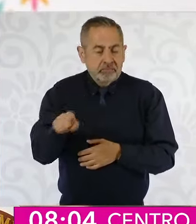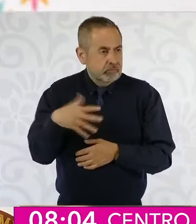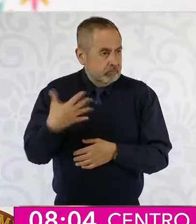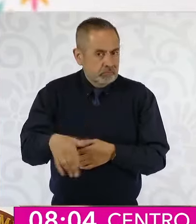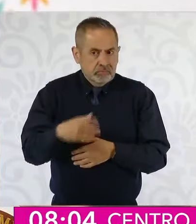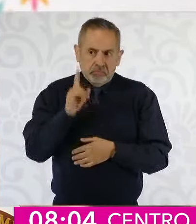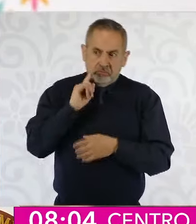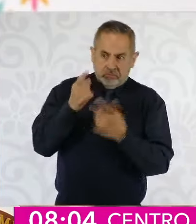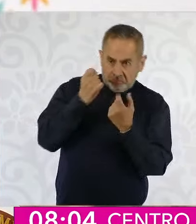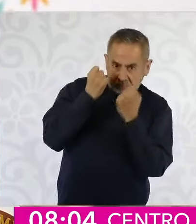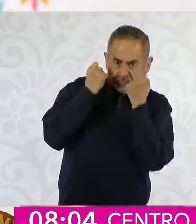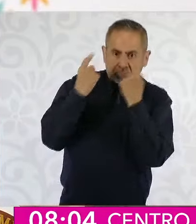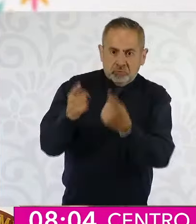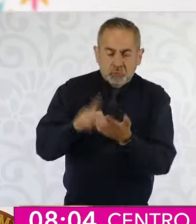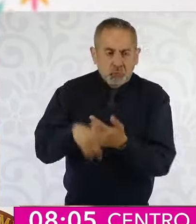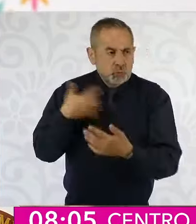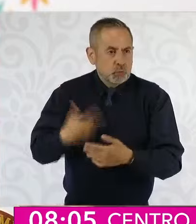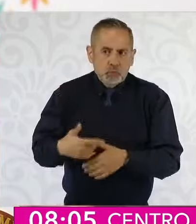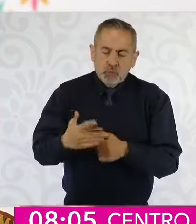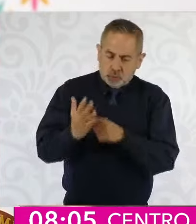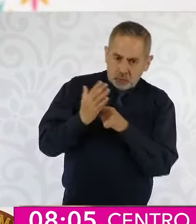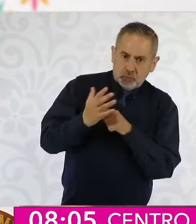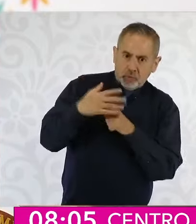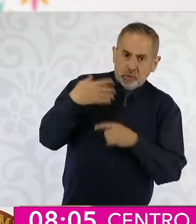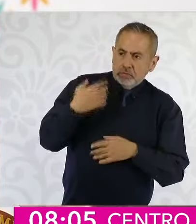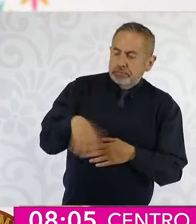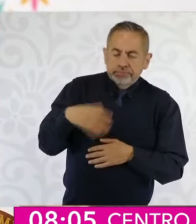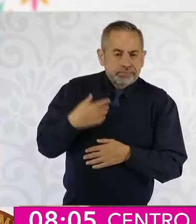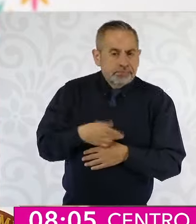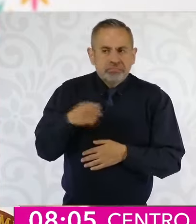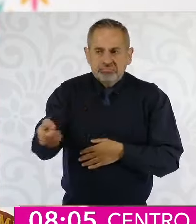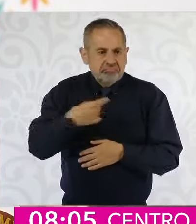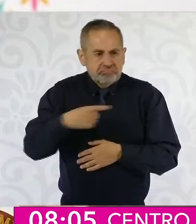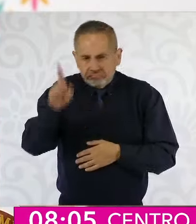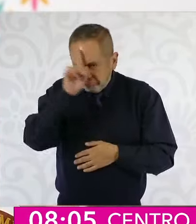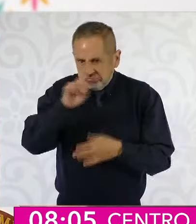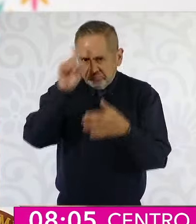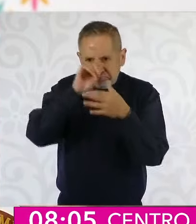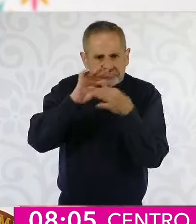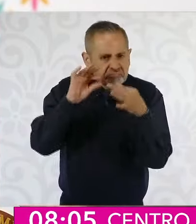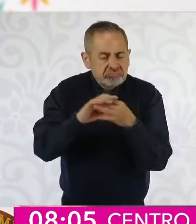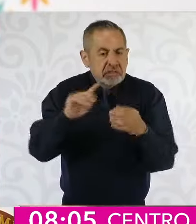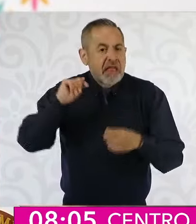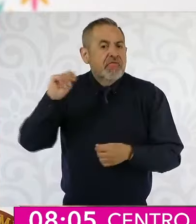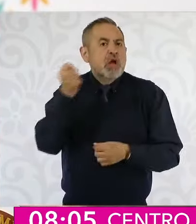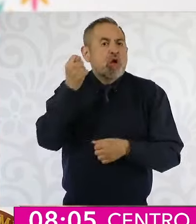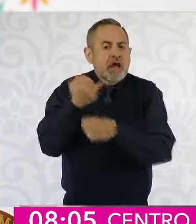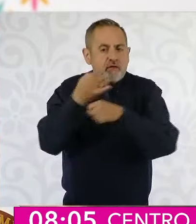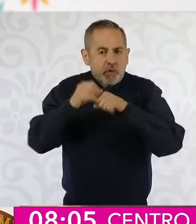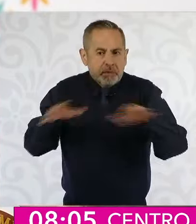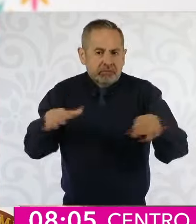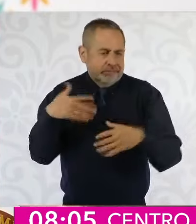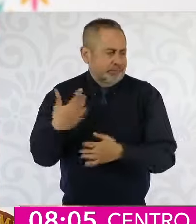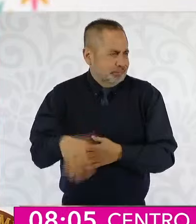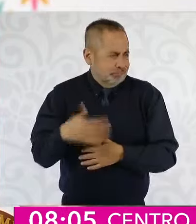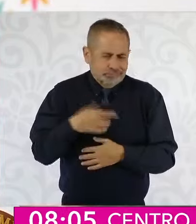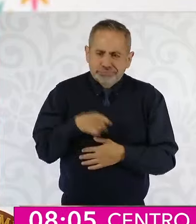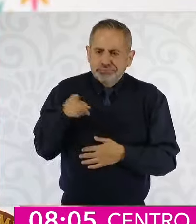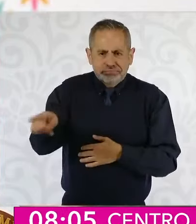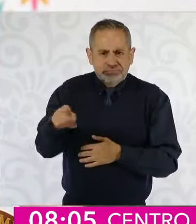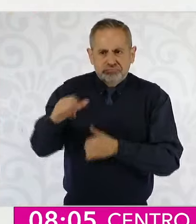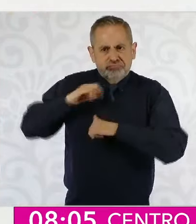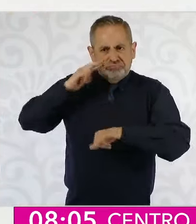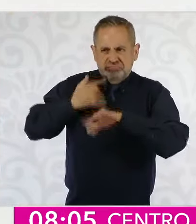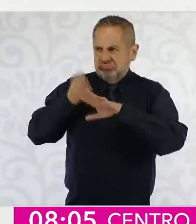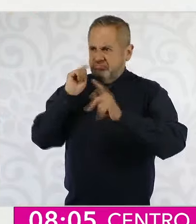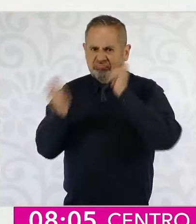una mujer admirable, un grandísimo ejemplo, y nos podrá estar dando una guía en tecnologías de la información, que es uno de los grandes sectores en